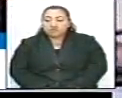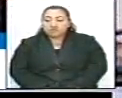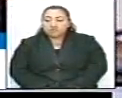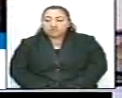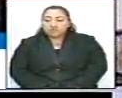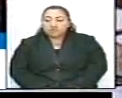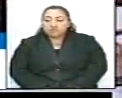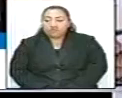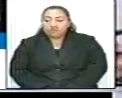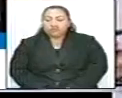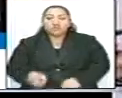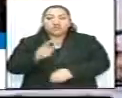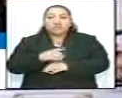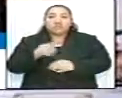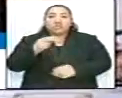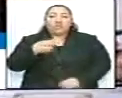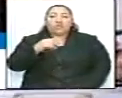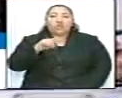proyecto